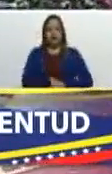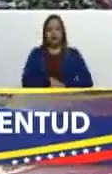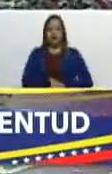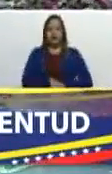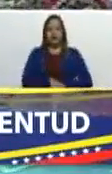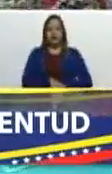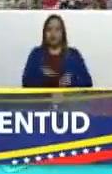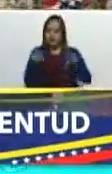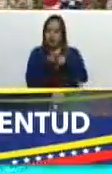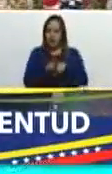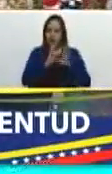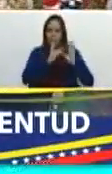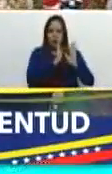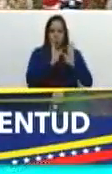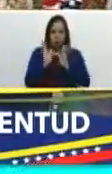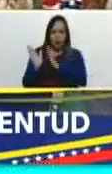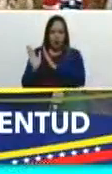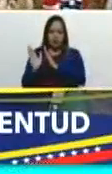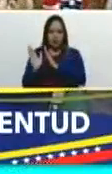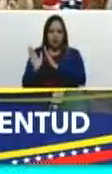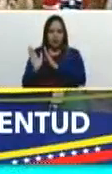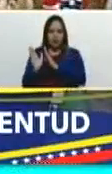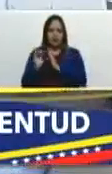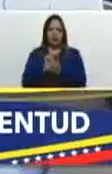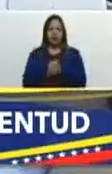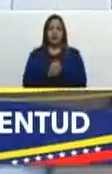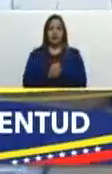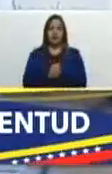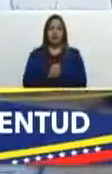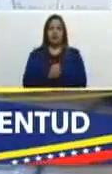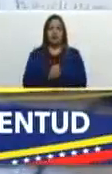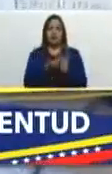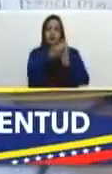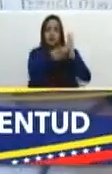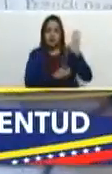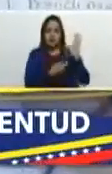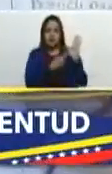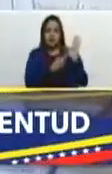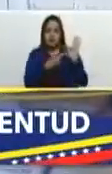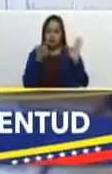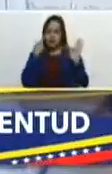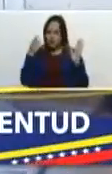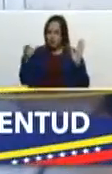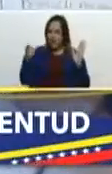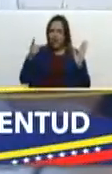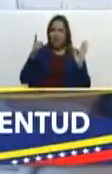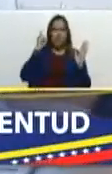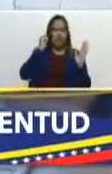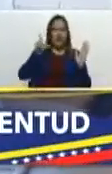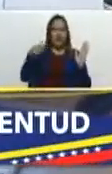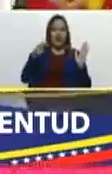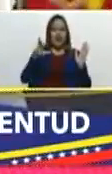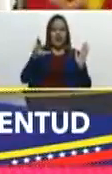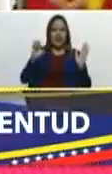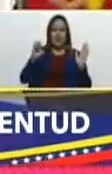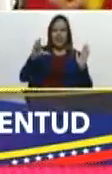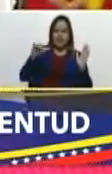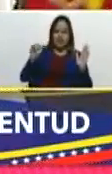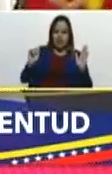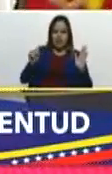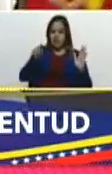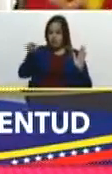está Grecia. Tú estabas muy niña todavía, Mervin, tú también, y